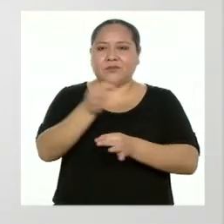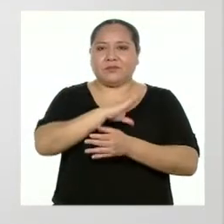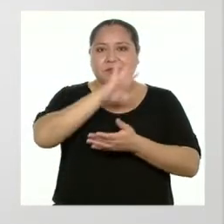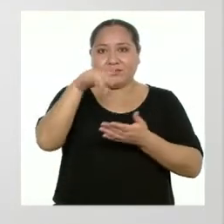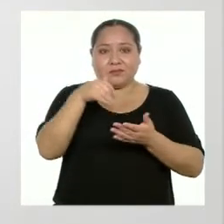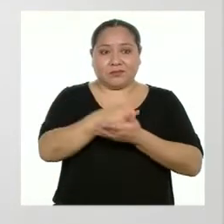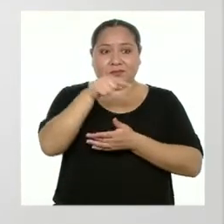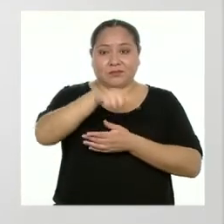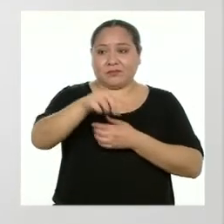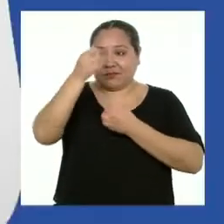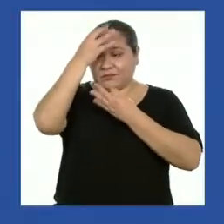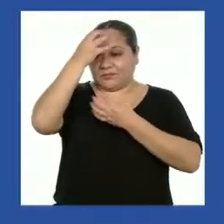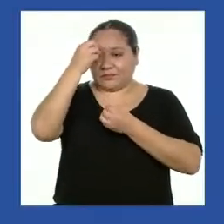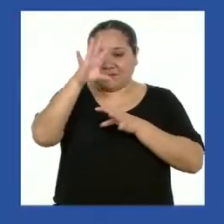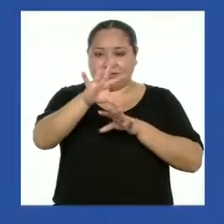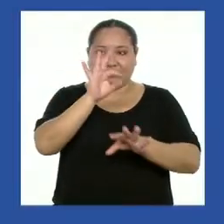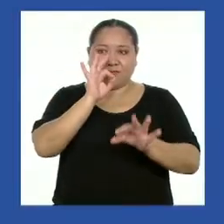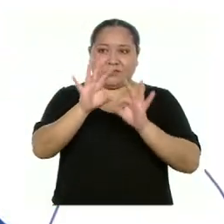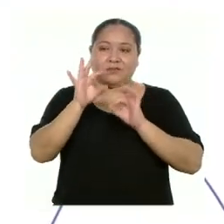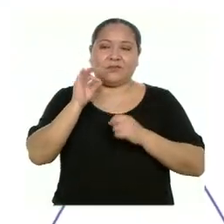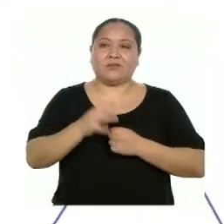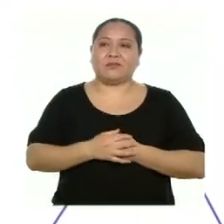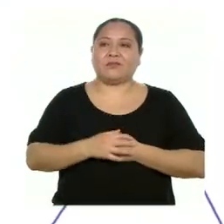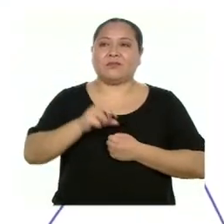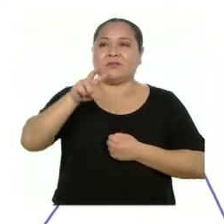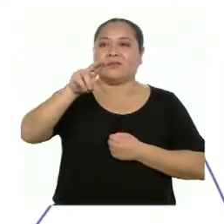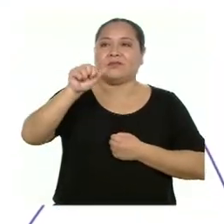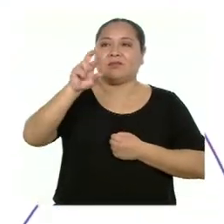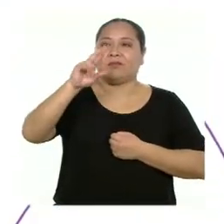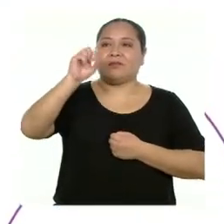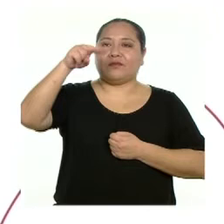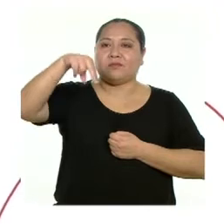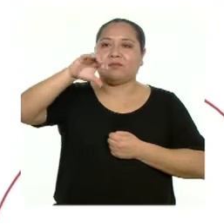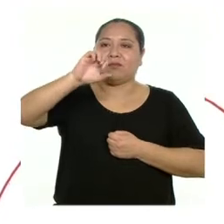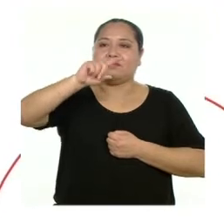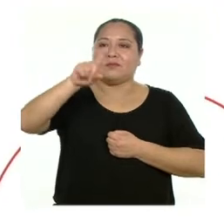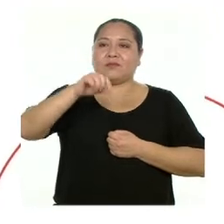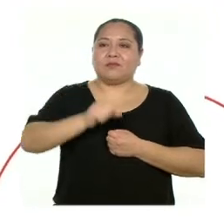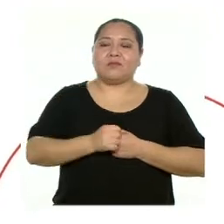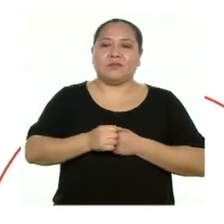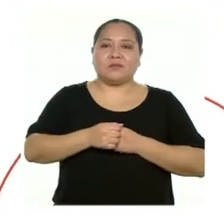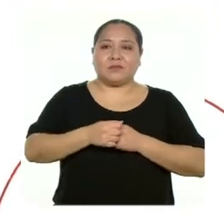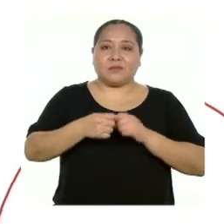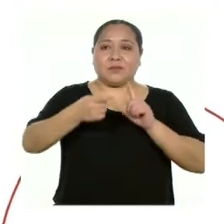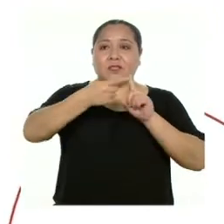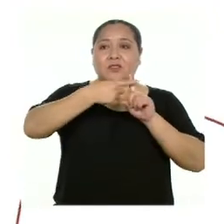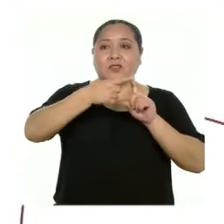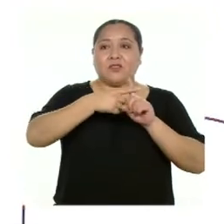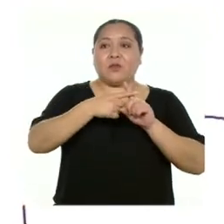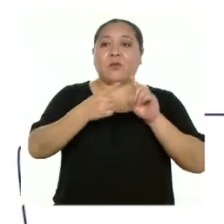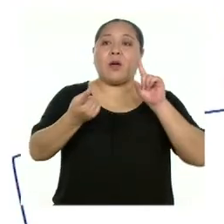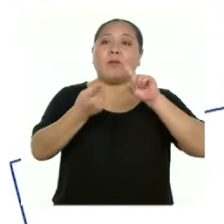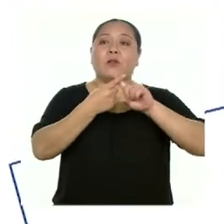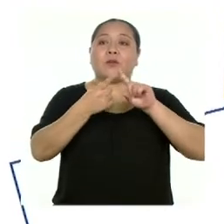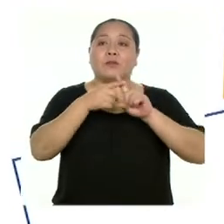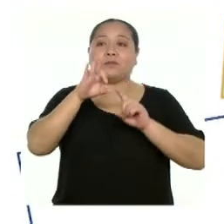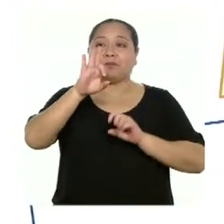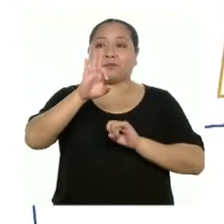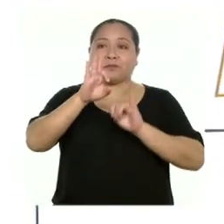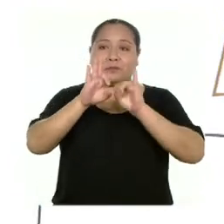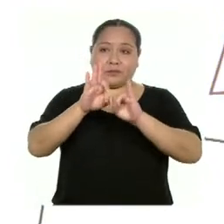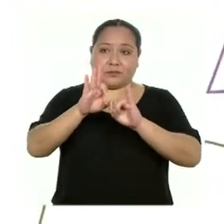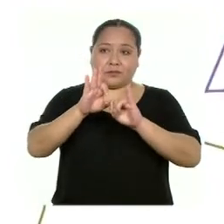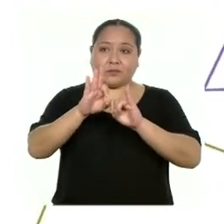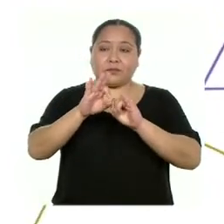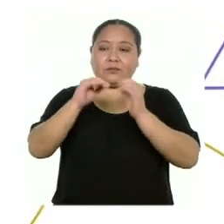esos datos obtenidos. La varianza es igual a la suma del producto de la frecuencia absoluta por el cuadrado de la